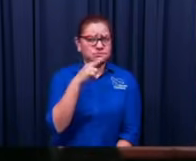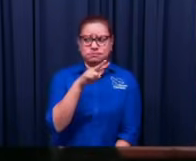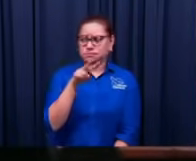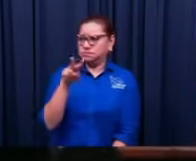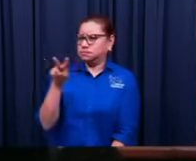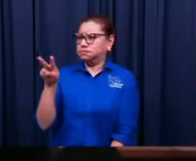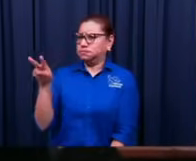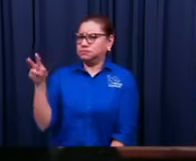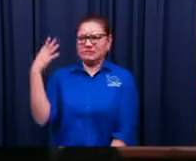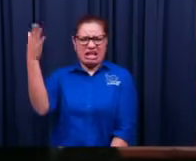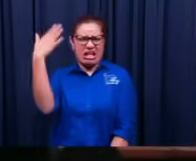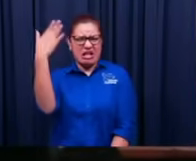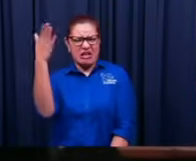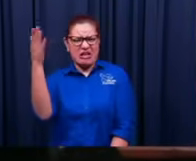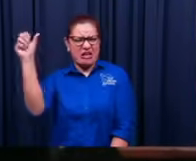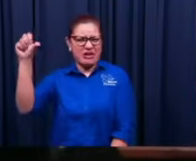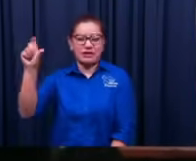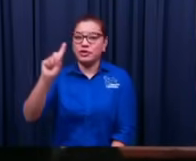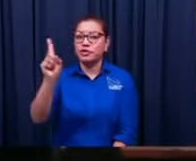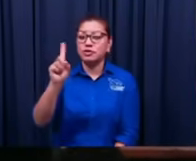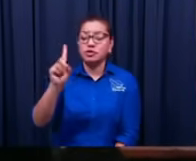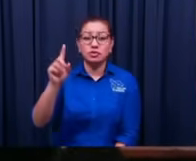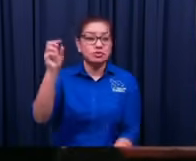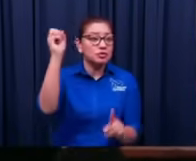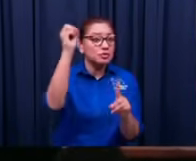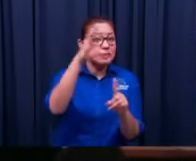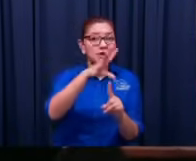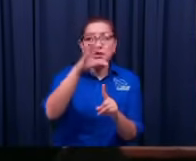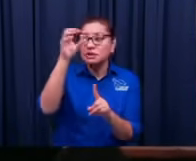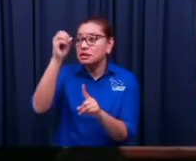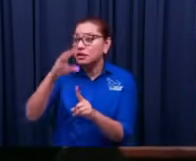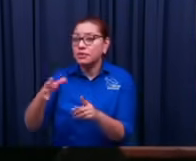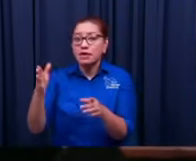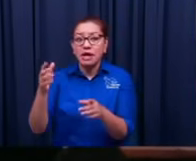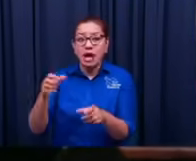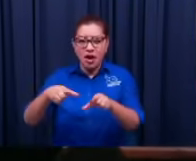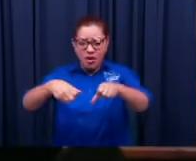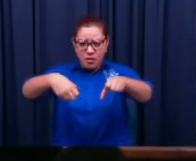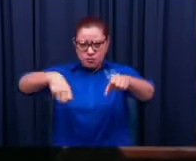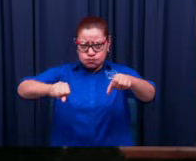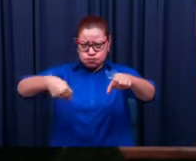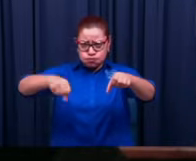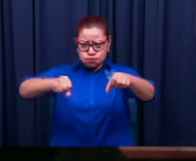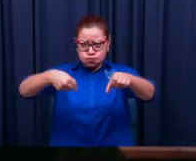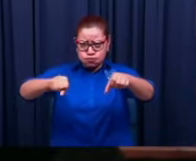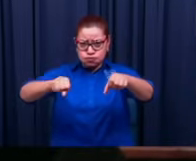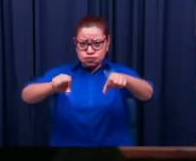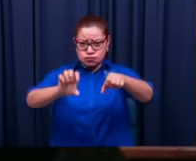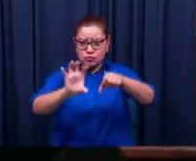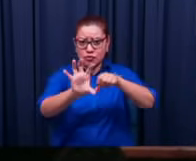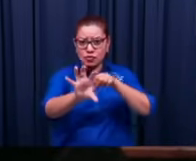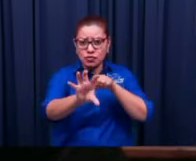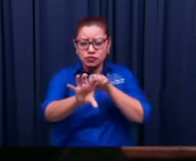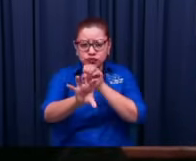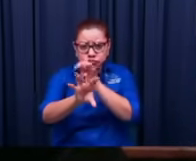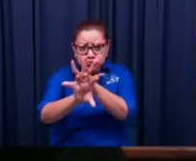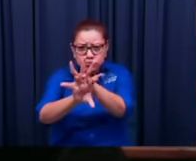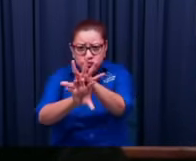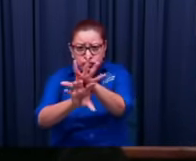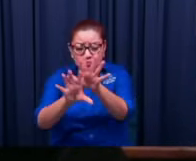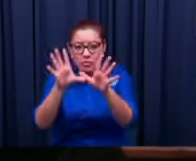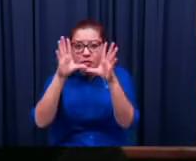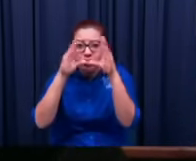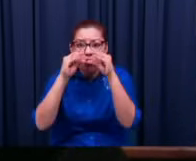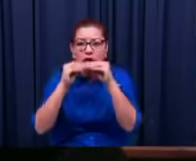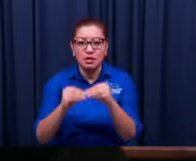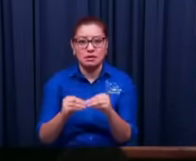No maltratándolos ni maldiciéndolos, sino que bendiciéndolos. Un montón de motoristas que no llevan luces en la parte de atrás. Señor, por favor, mira